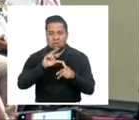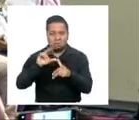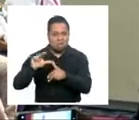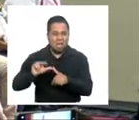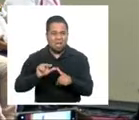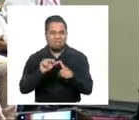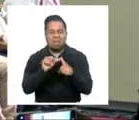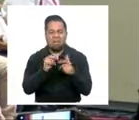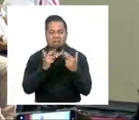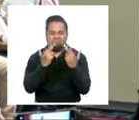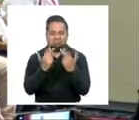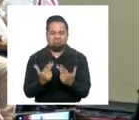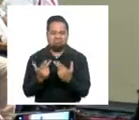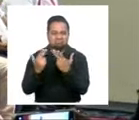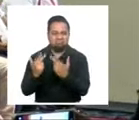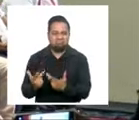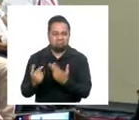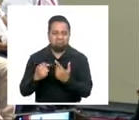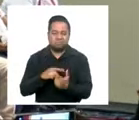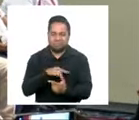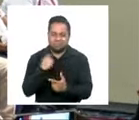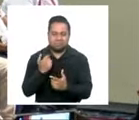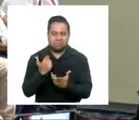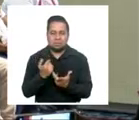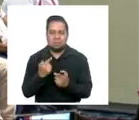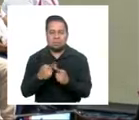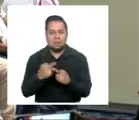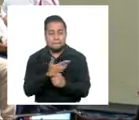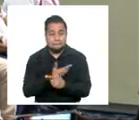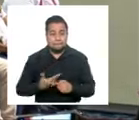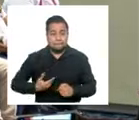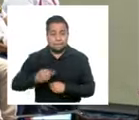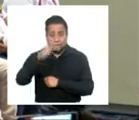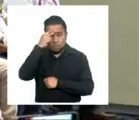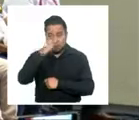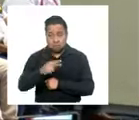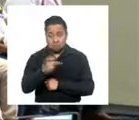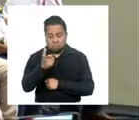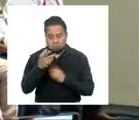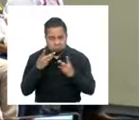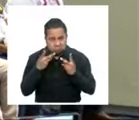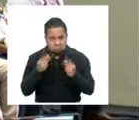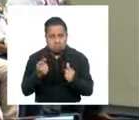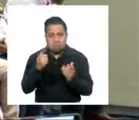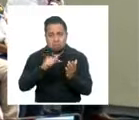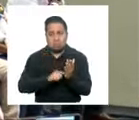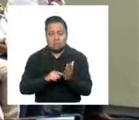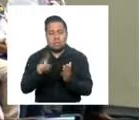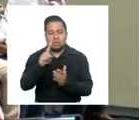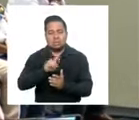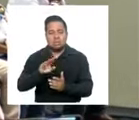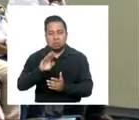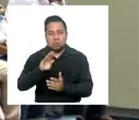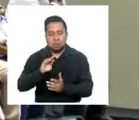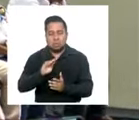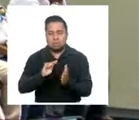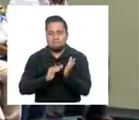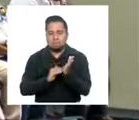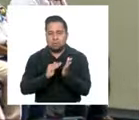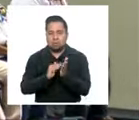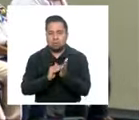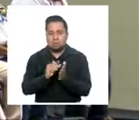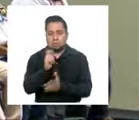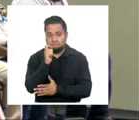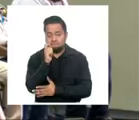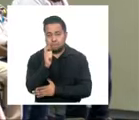afectados por el huracán Ágata. El presidente de la República invirtió 1.190 millones de